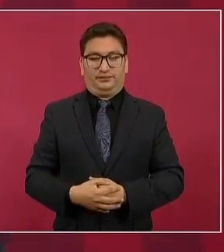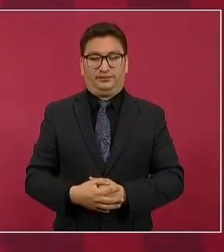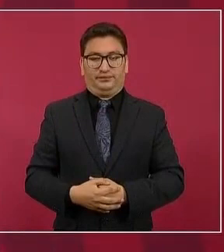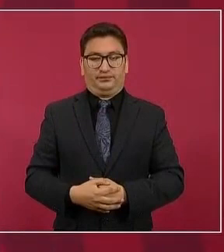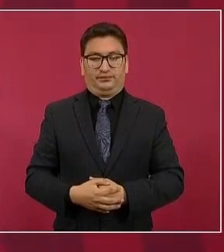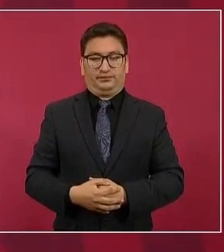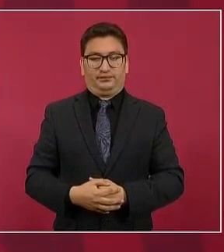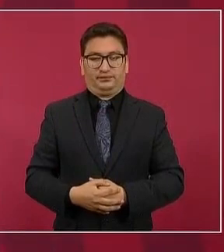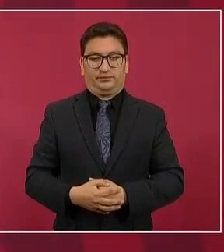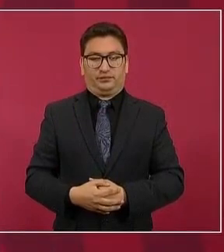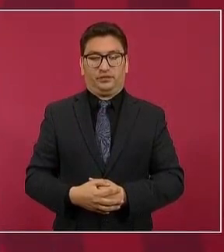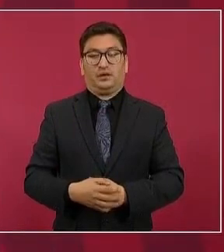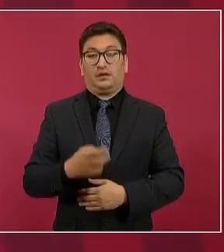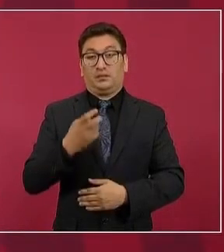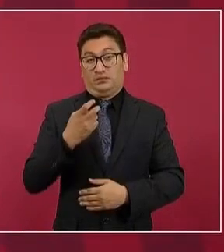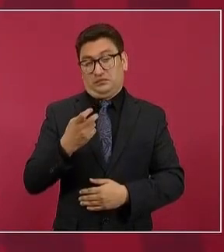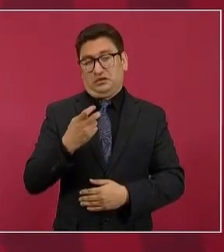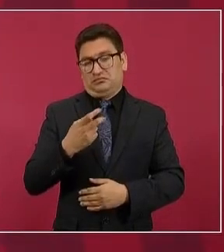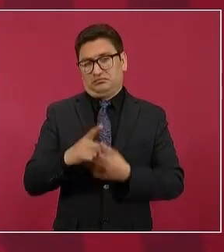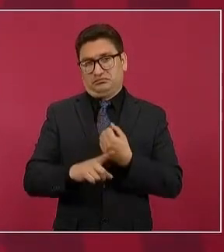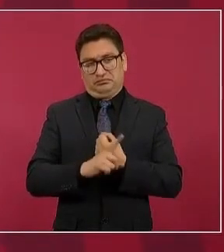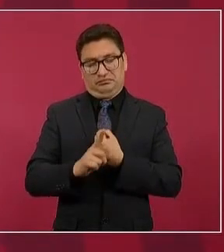que está afectando,